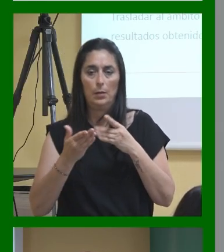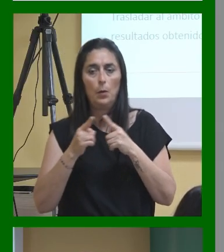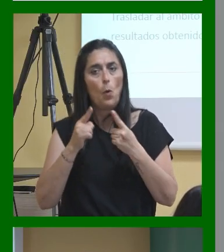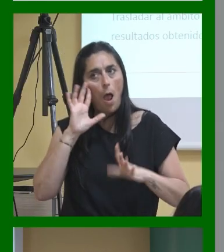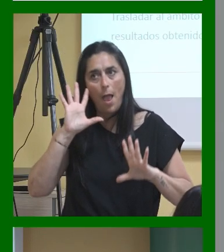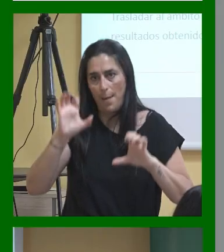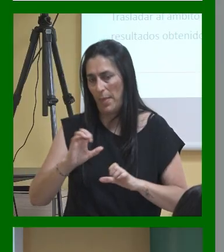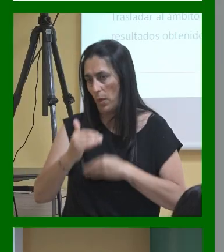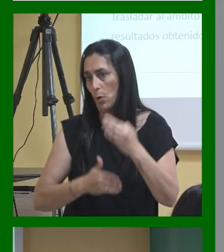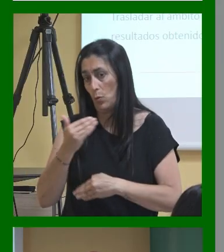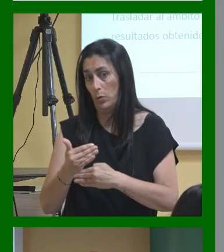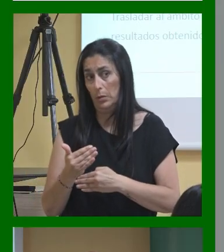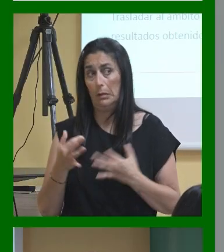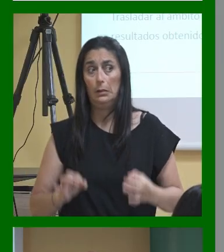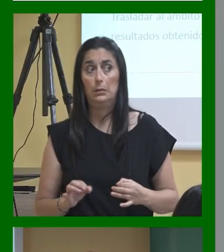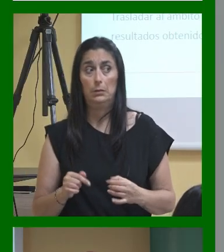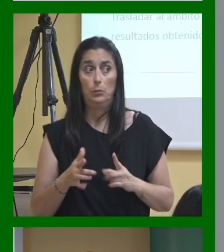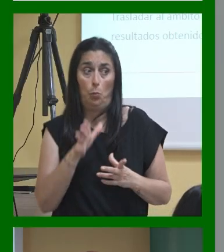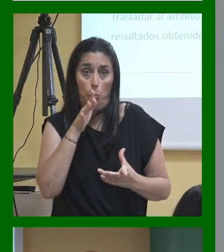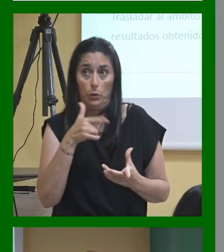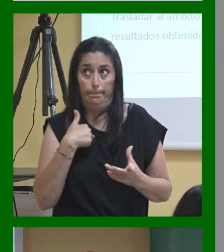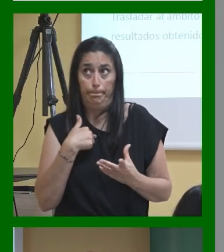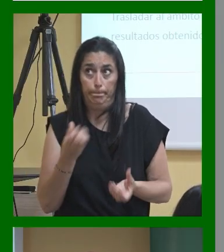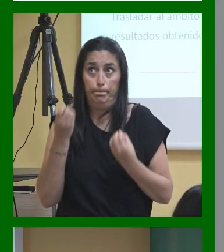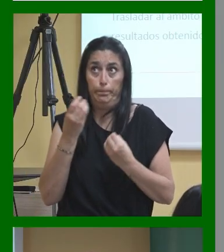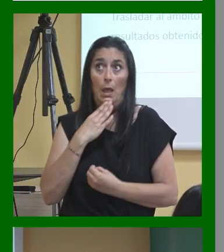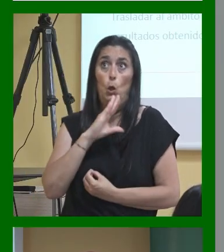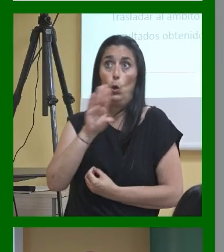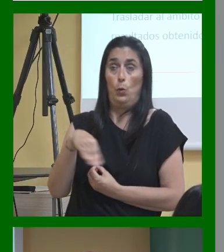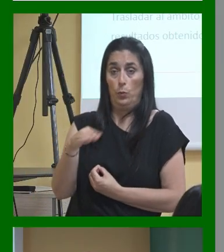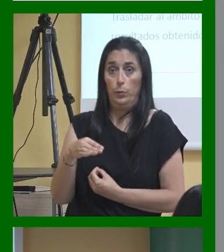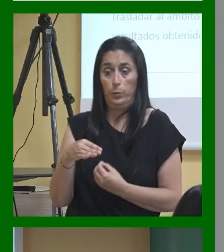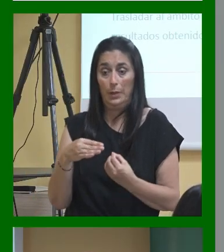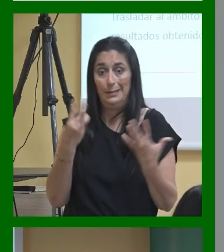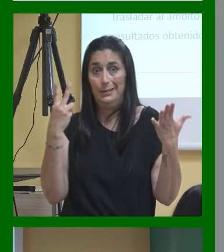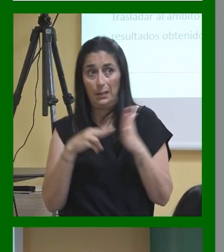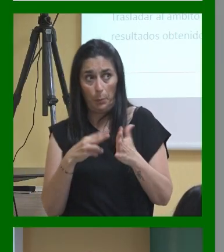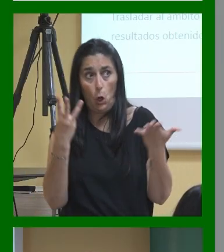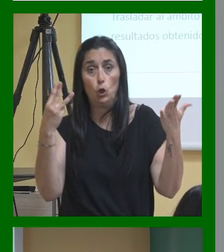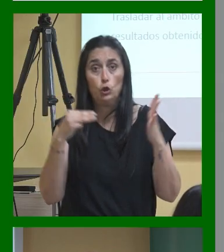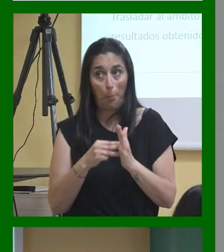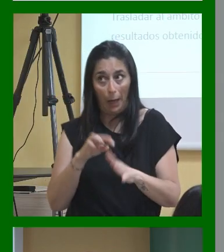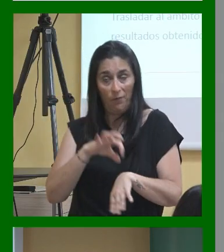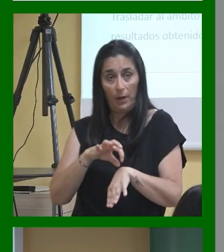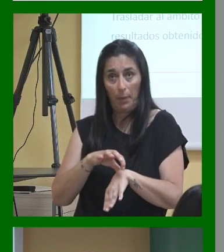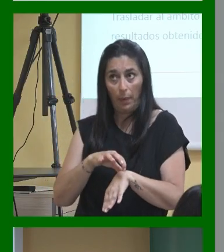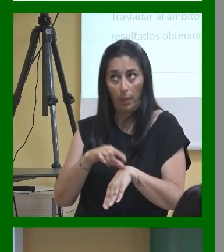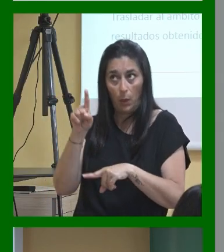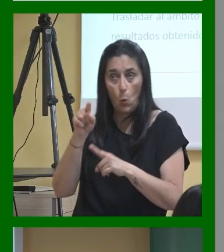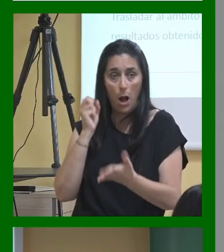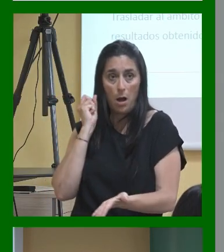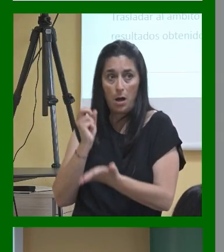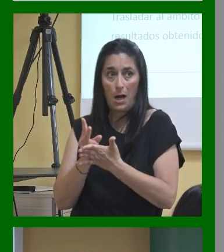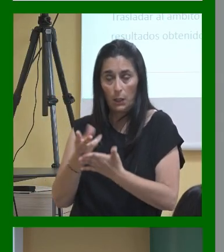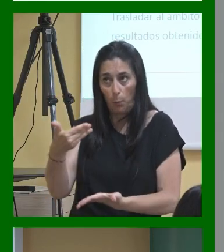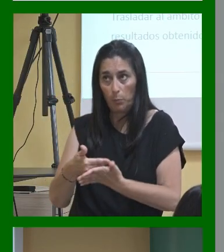continuo, porque no es lo que tenemos, es lo desconocido. Es 7.000 enfermedades, 8.000 enfermedades, 9.000 enfermedades que nos plantean nuevos retos y que